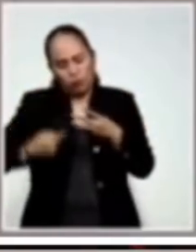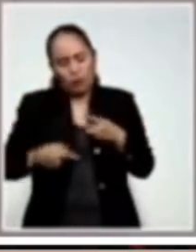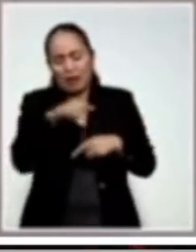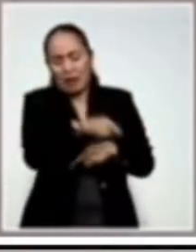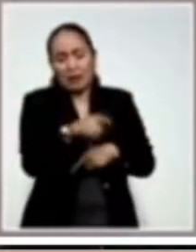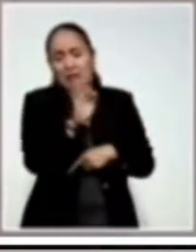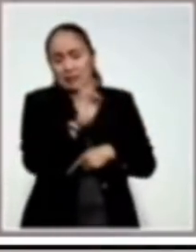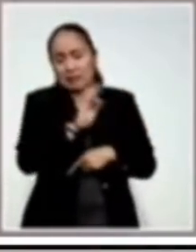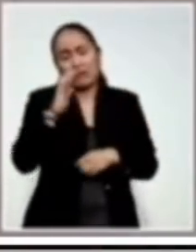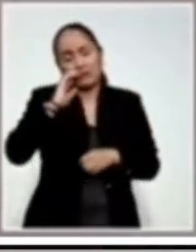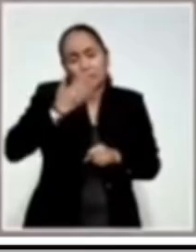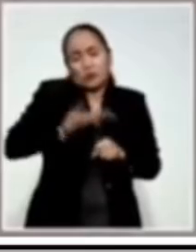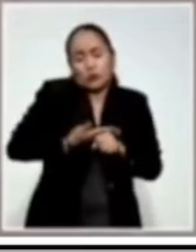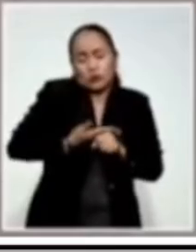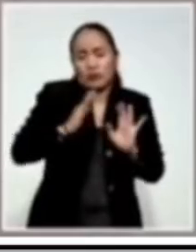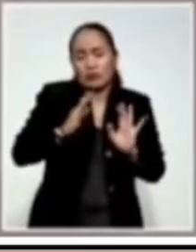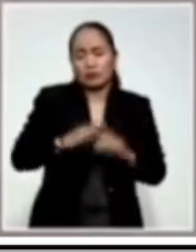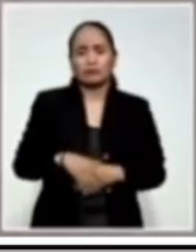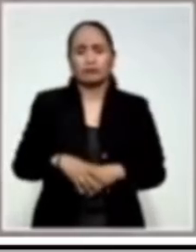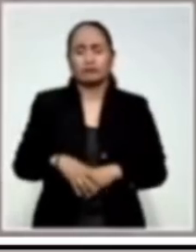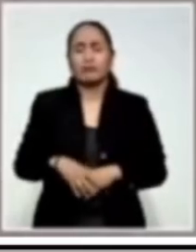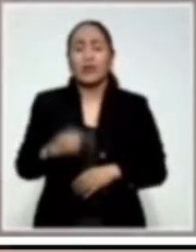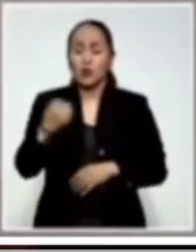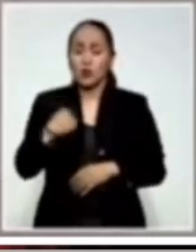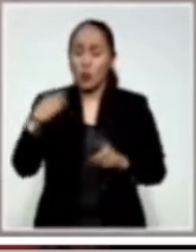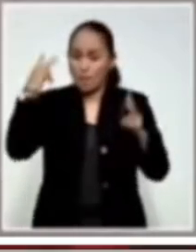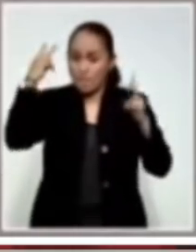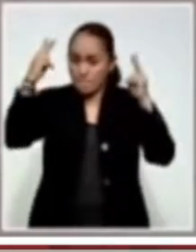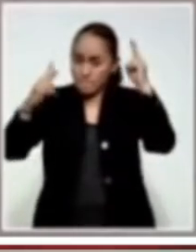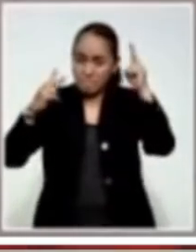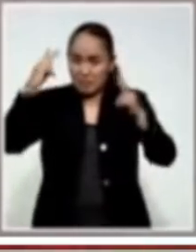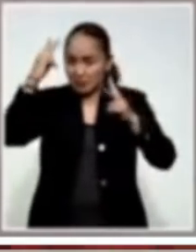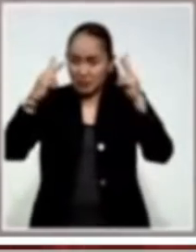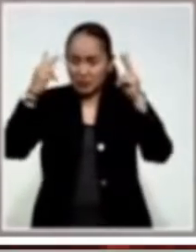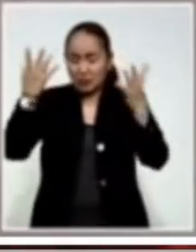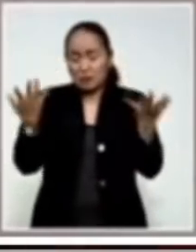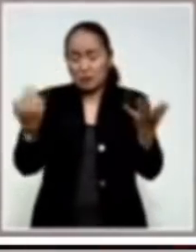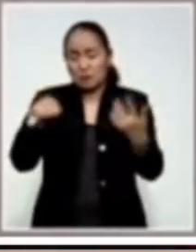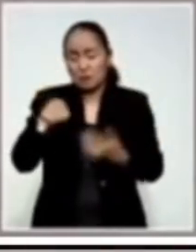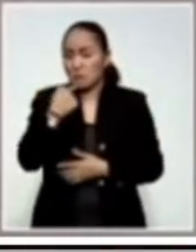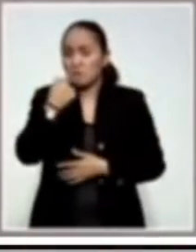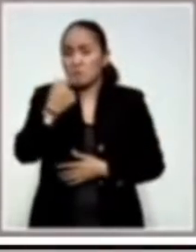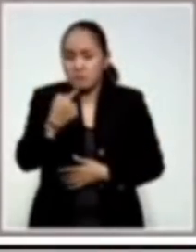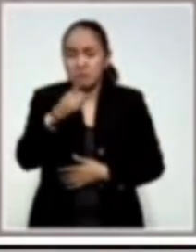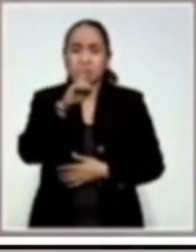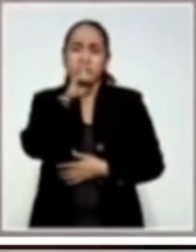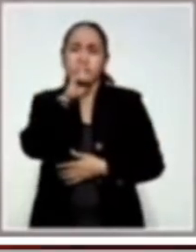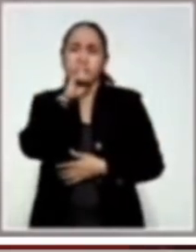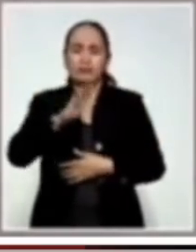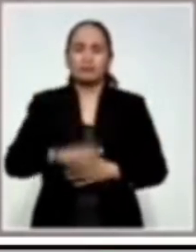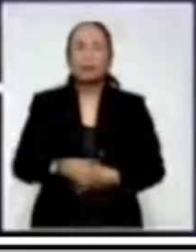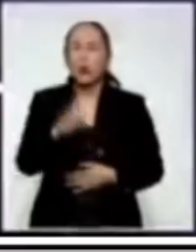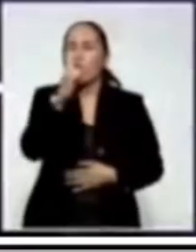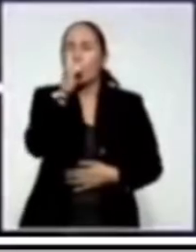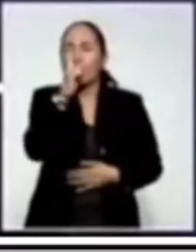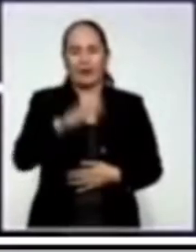responsabilidad, y obviamente sobre visitas no puedo hacer ningún comentario. Muchas gracias. Más sigue. Sí, una